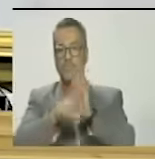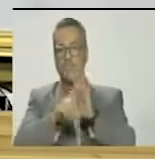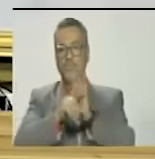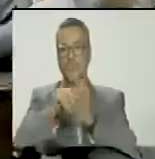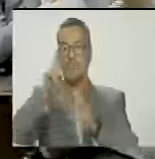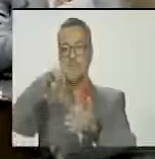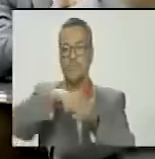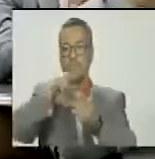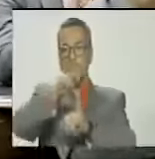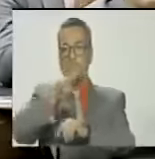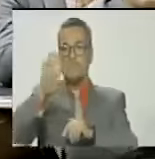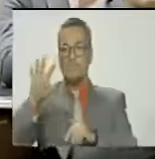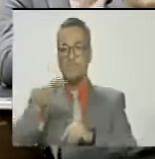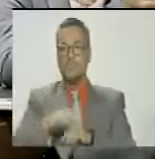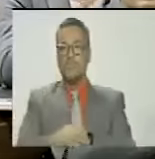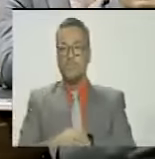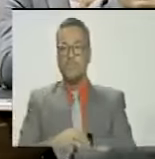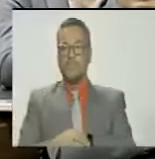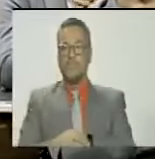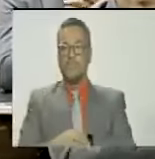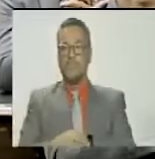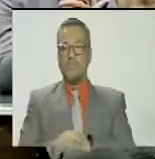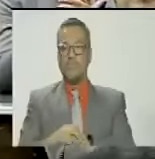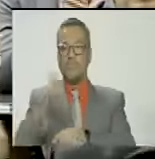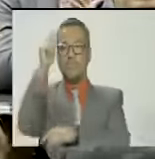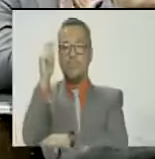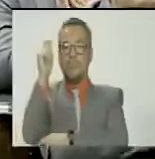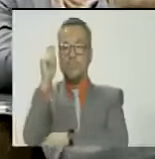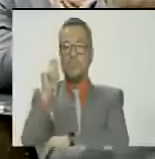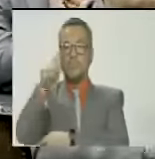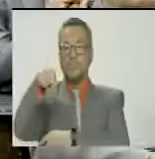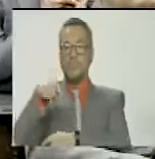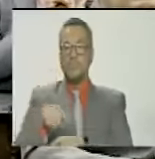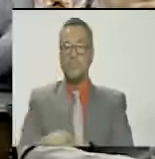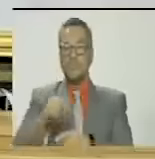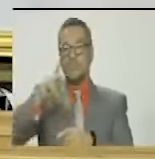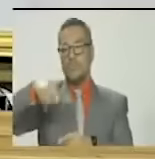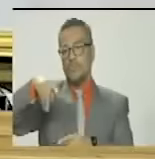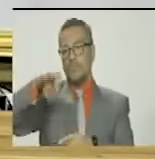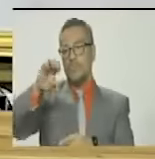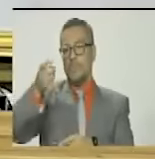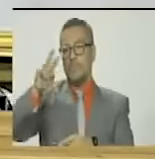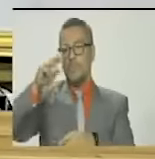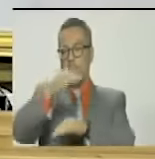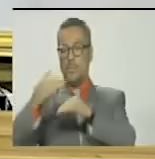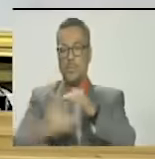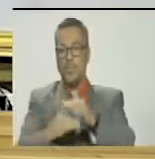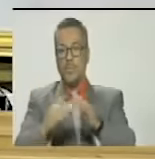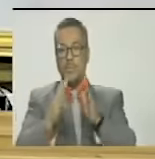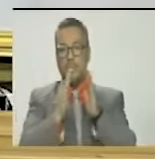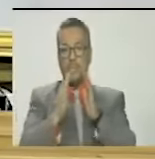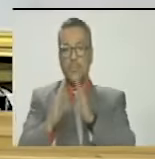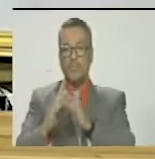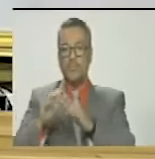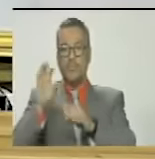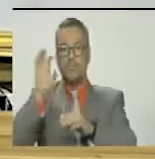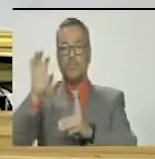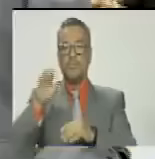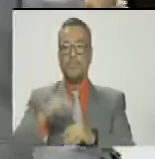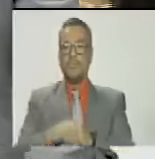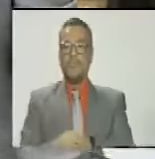legislativo del 2024. Al diputado Pedro Carreño, subjefe del Bloque de la Patria.